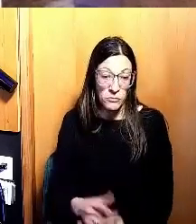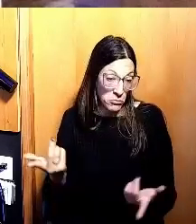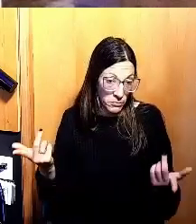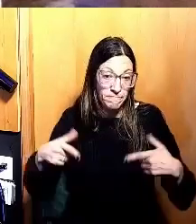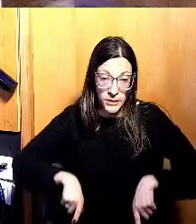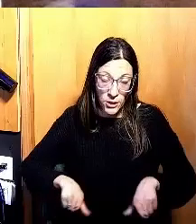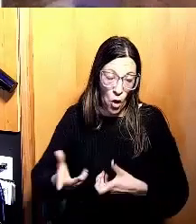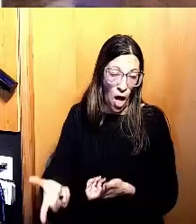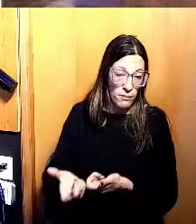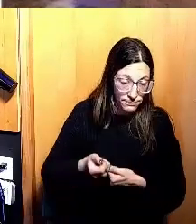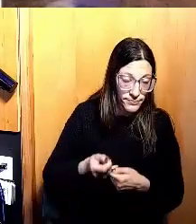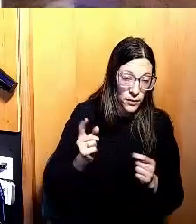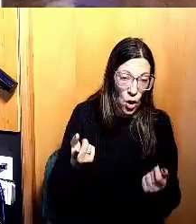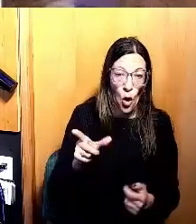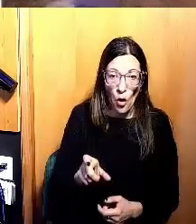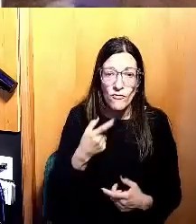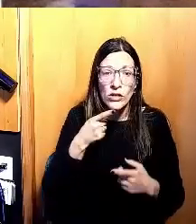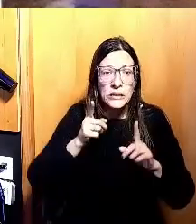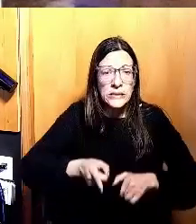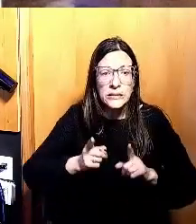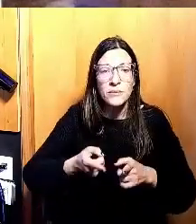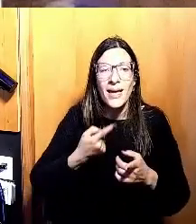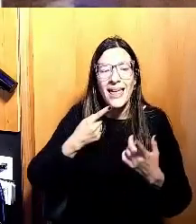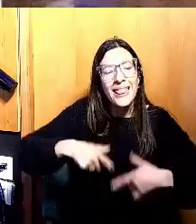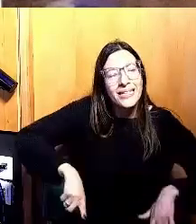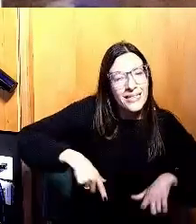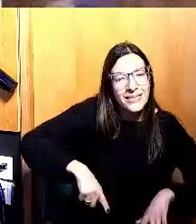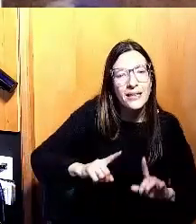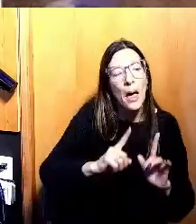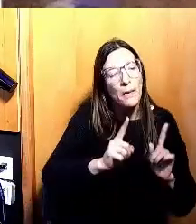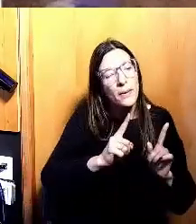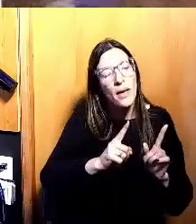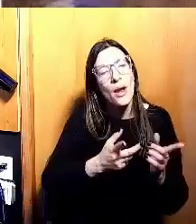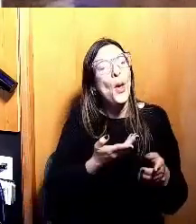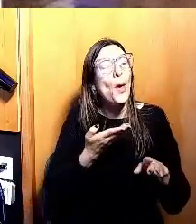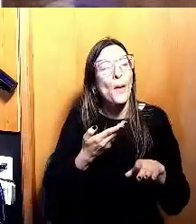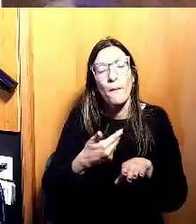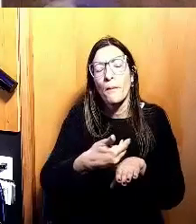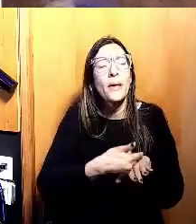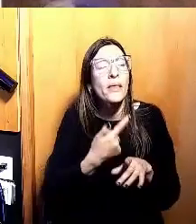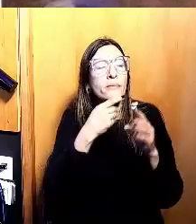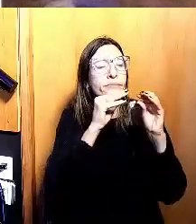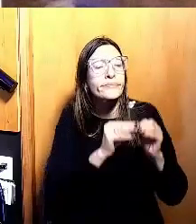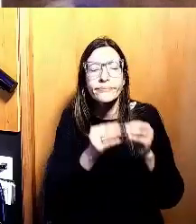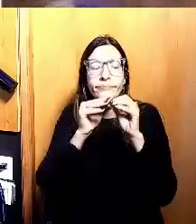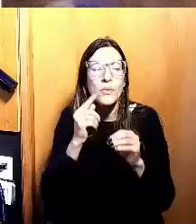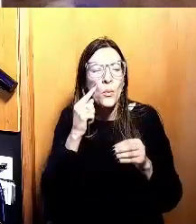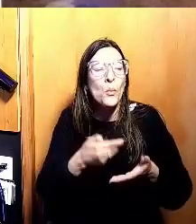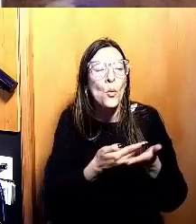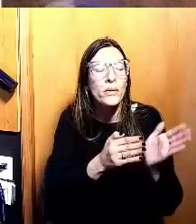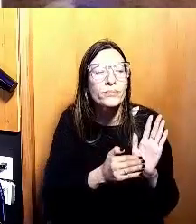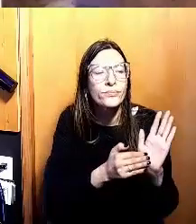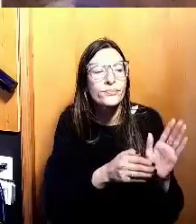ministerio y también a veces de las intendencias, ¿ya?, que nos piden esos datos, porque eso va acompañado,